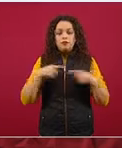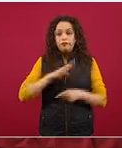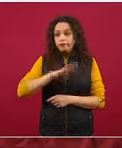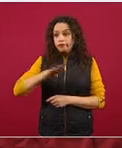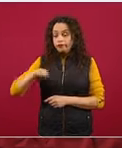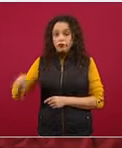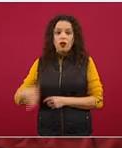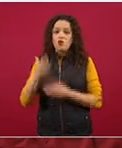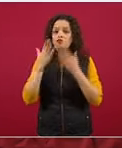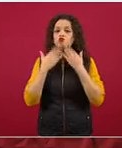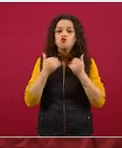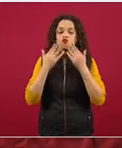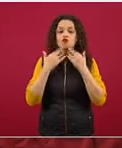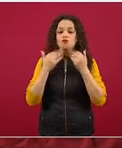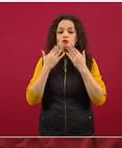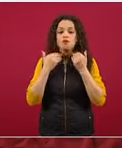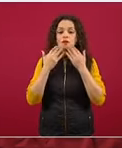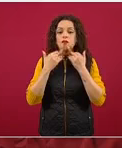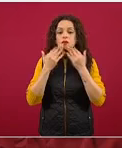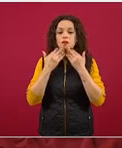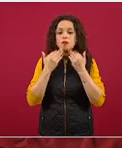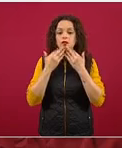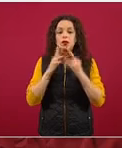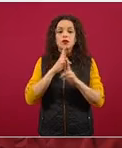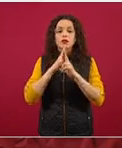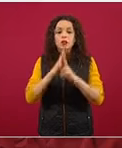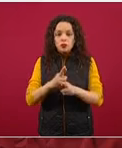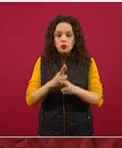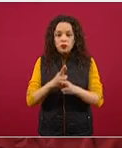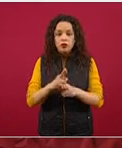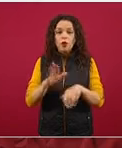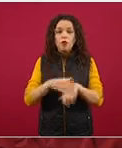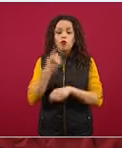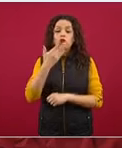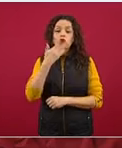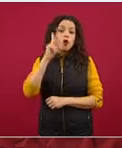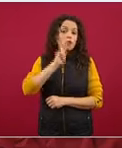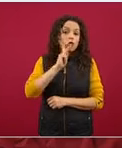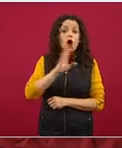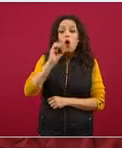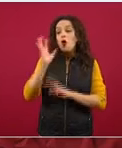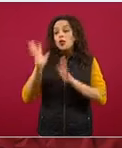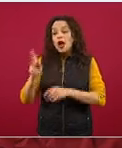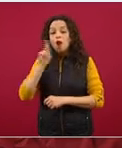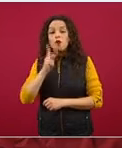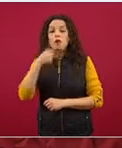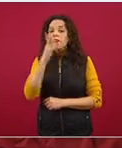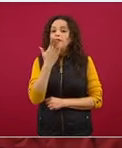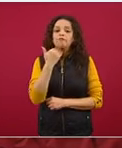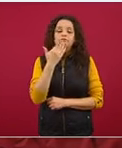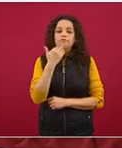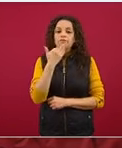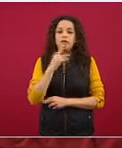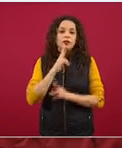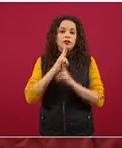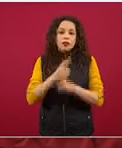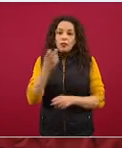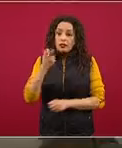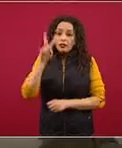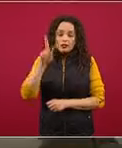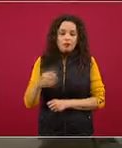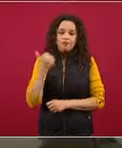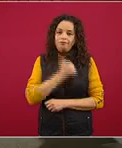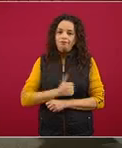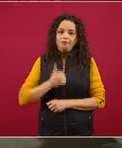muestra o que se tomó una muestra y que no tienen una posibilidad de resultado. Todas ellas muy lamentables